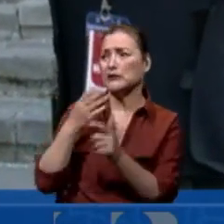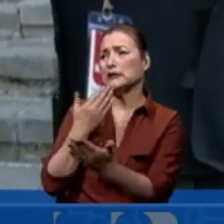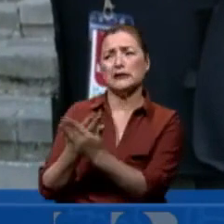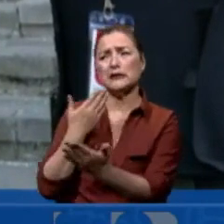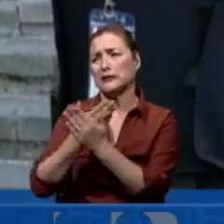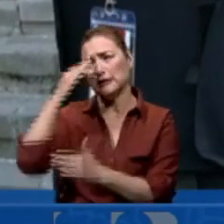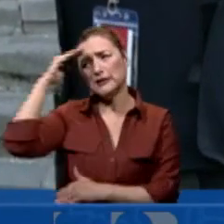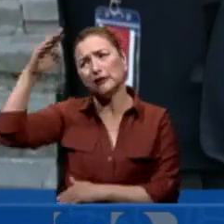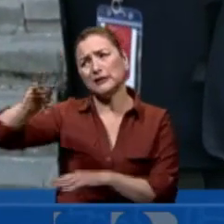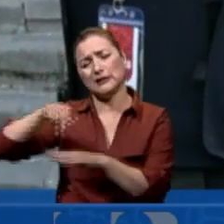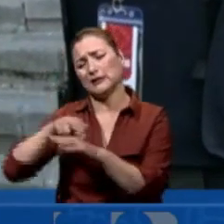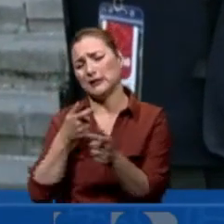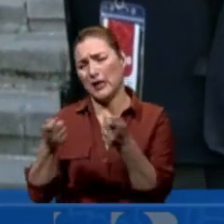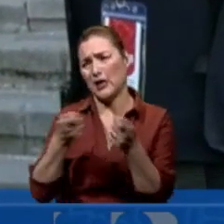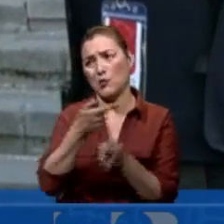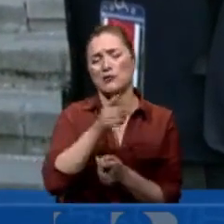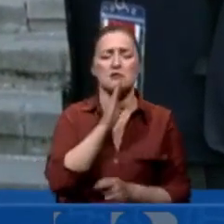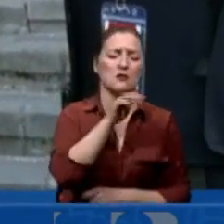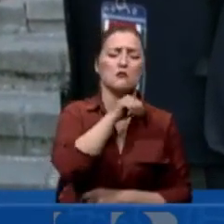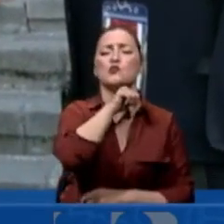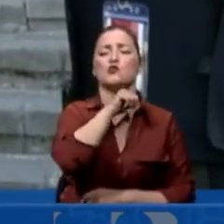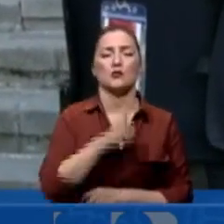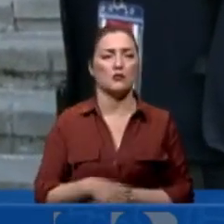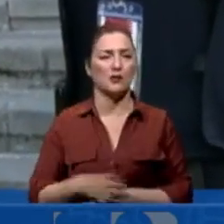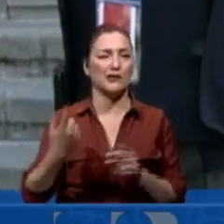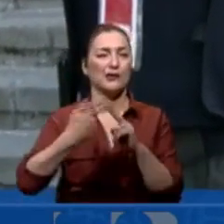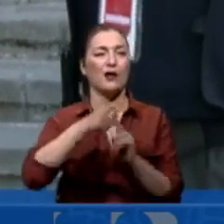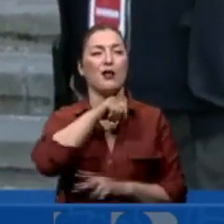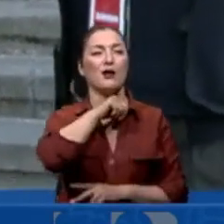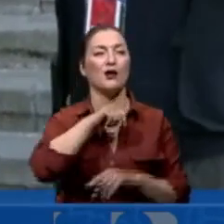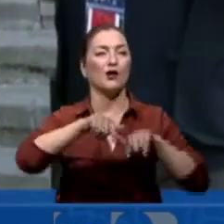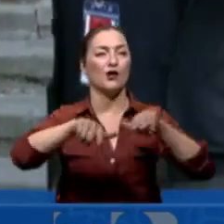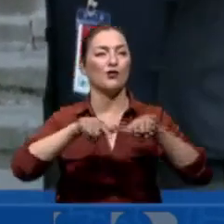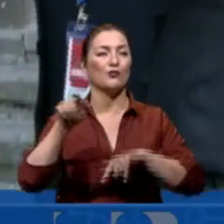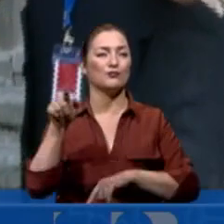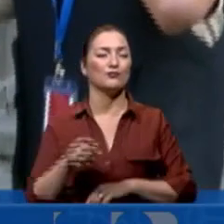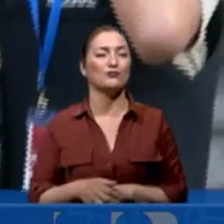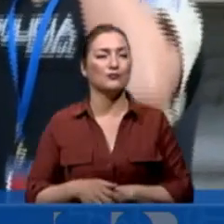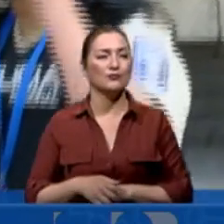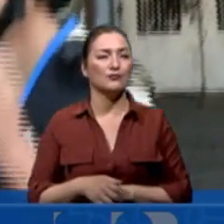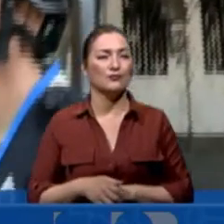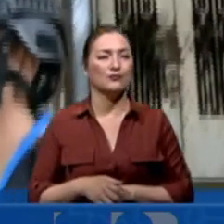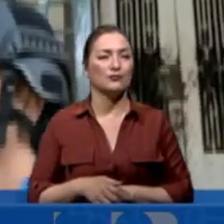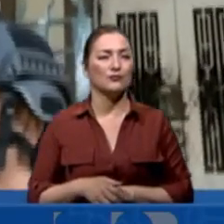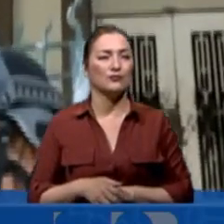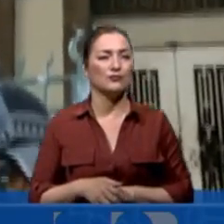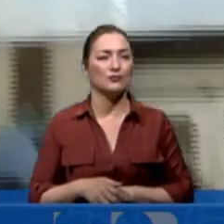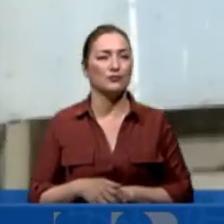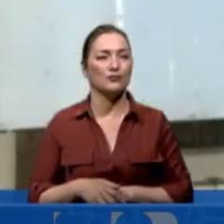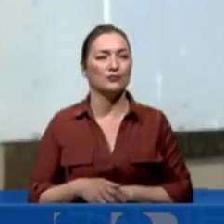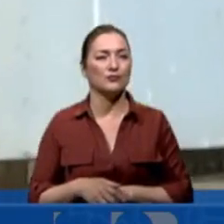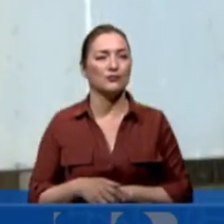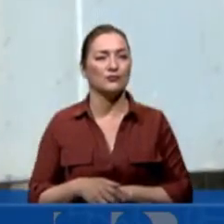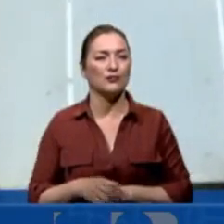manifestaban que son asaltados la delincuencia inicia aquí eh justamente eh Coronel eh No solo en este sector sino también en otros